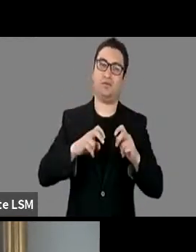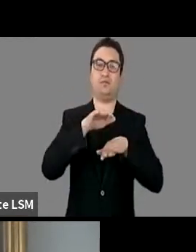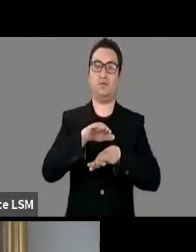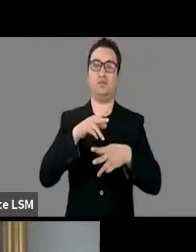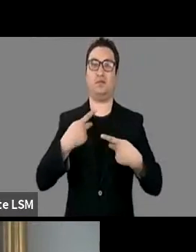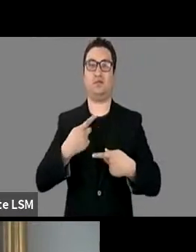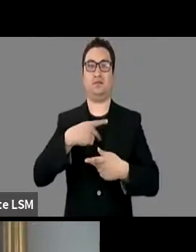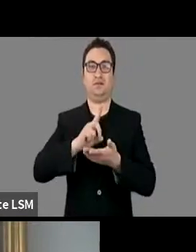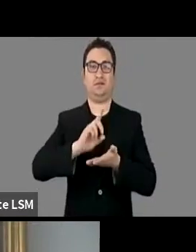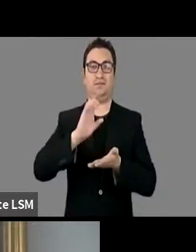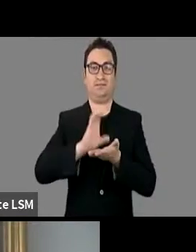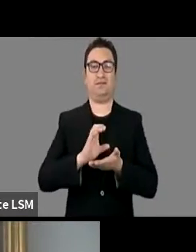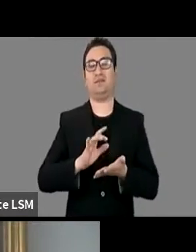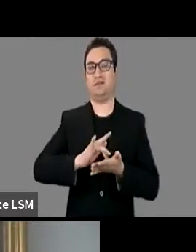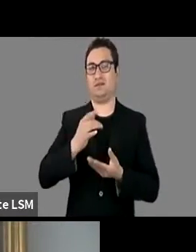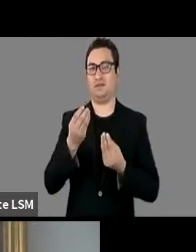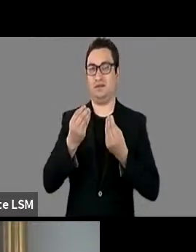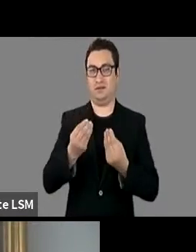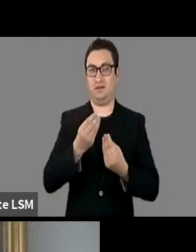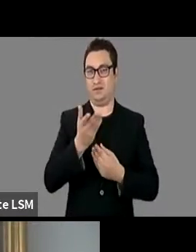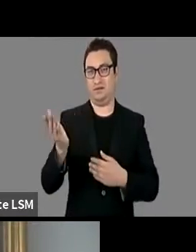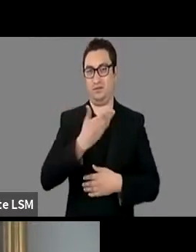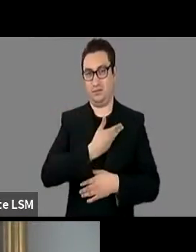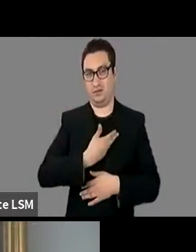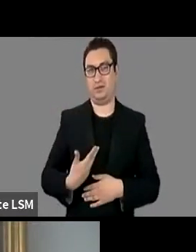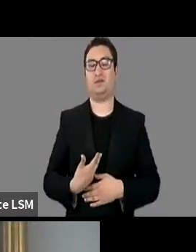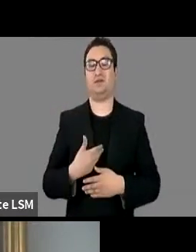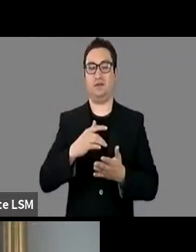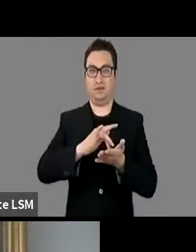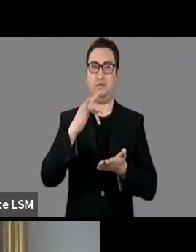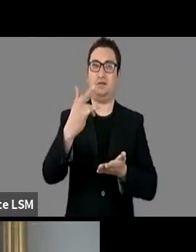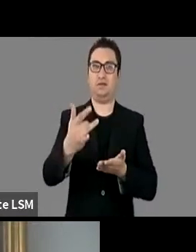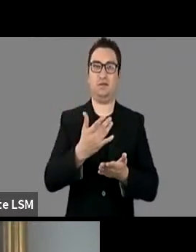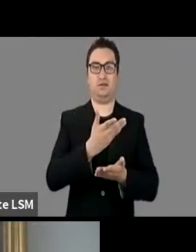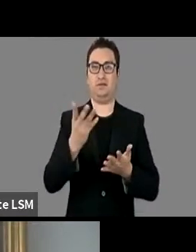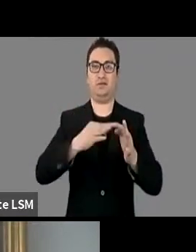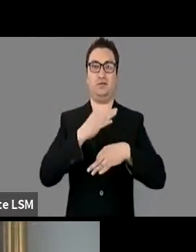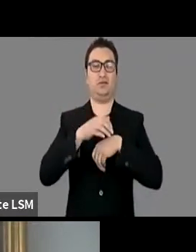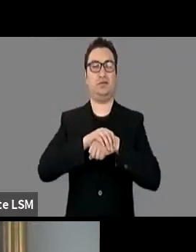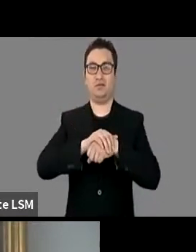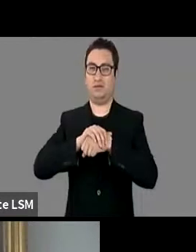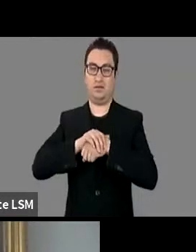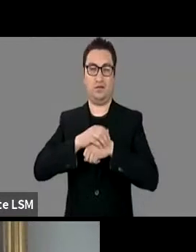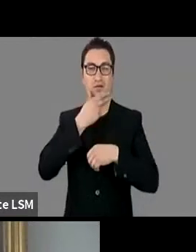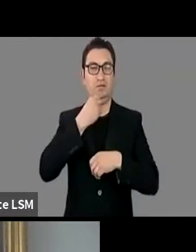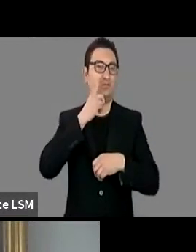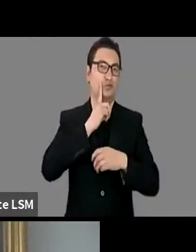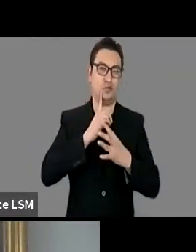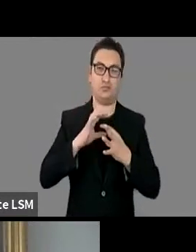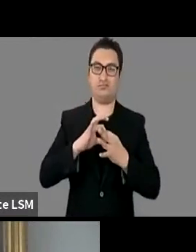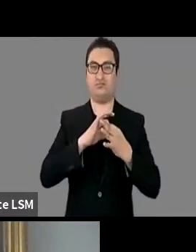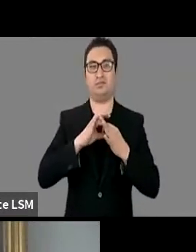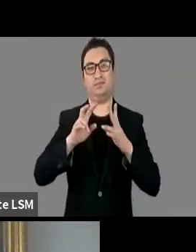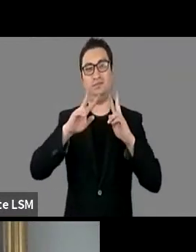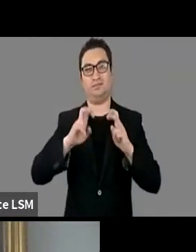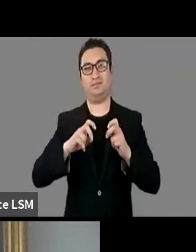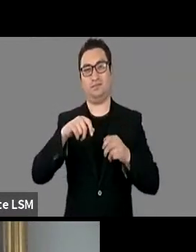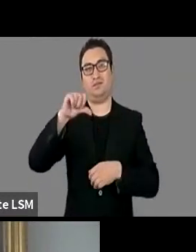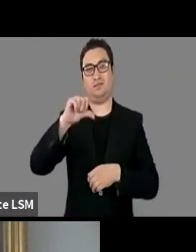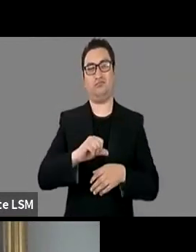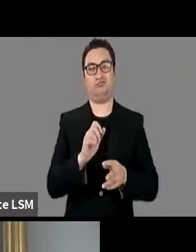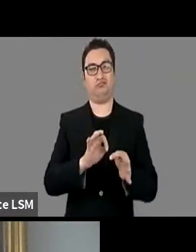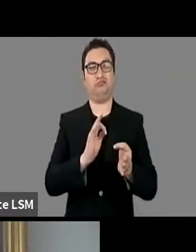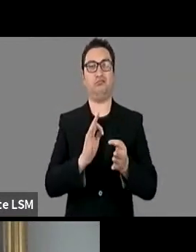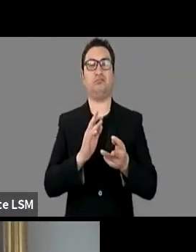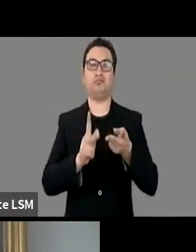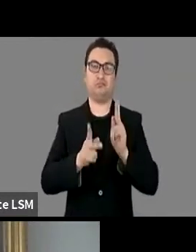gracias, presidente, y muchas gracias a las amigas y amigos aliados que trabajan este tema. Fíjense que yo